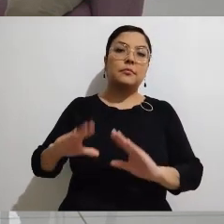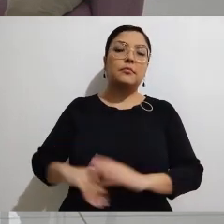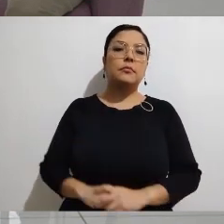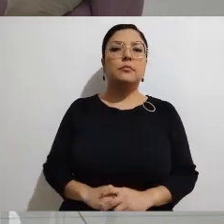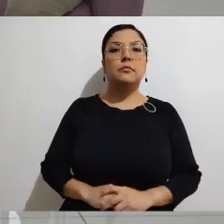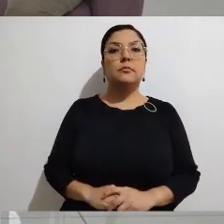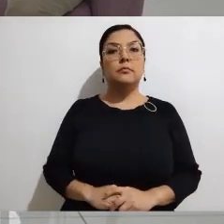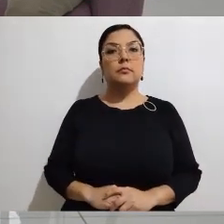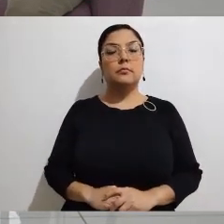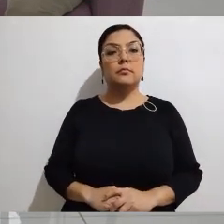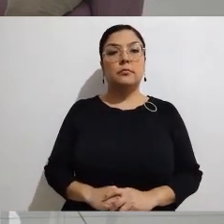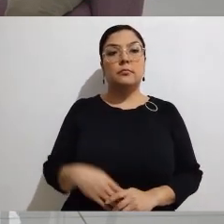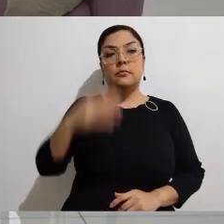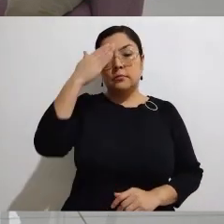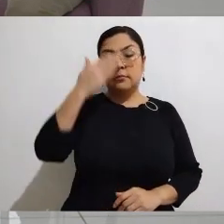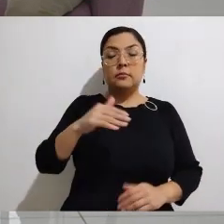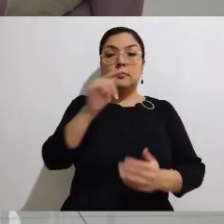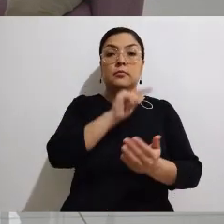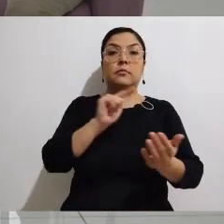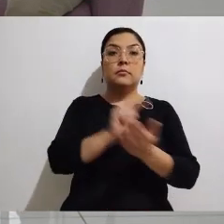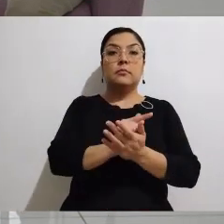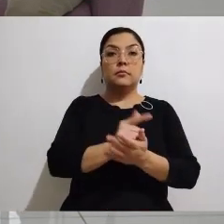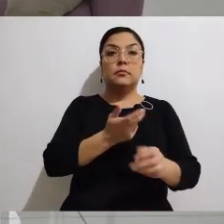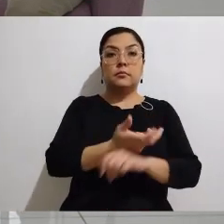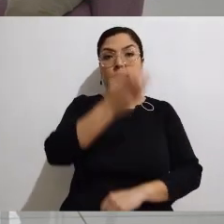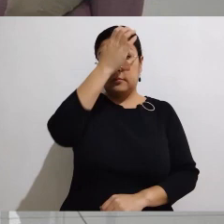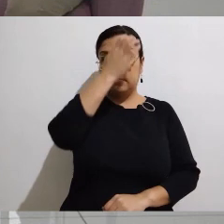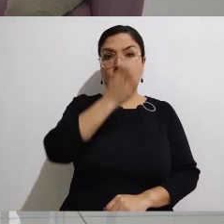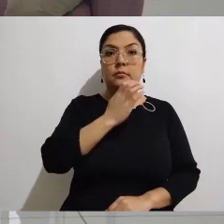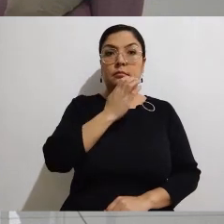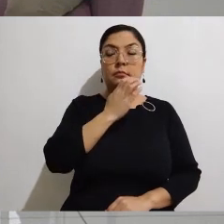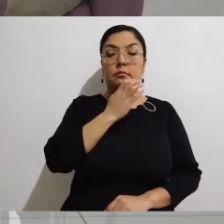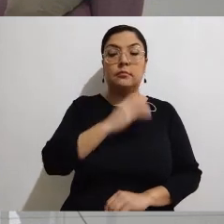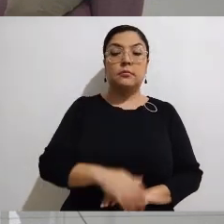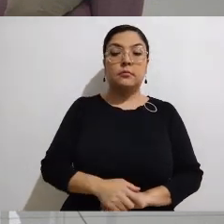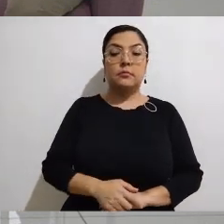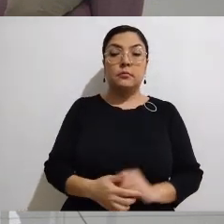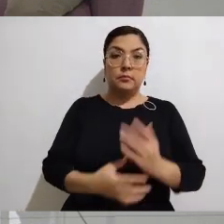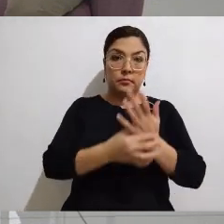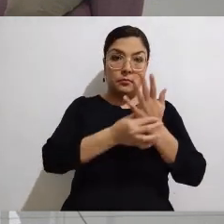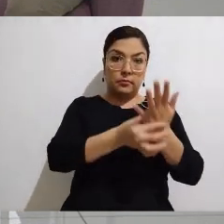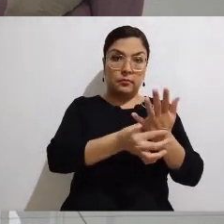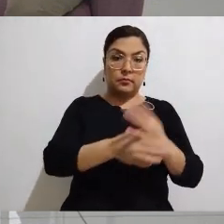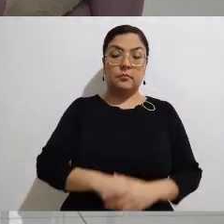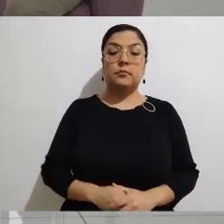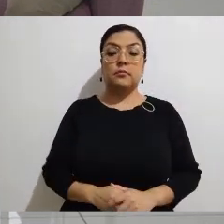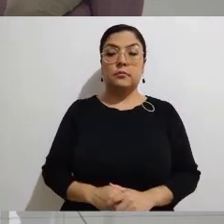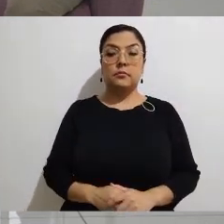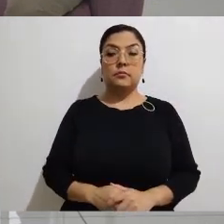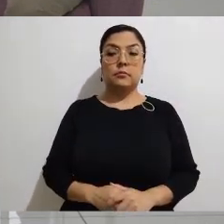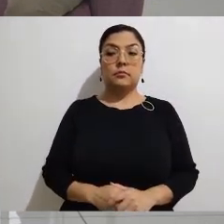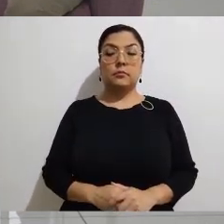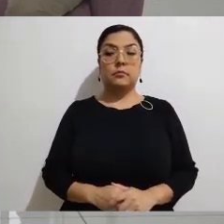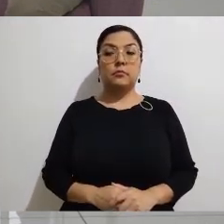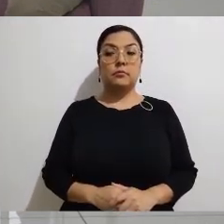esta estructura, en el Código Electoral del Estado de Coahuila prevé una figura que poca gente fuera de nuestro